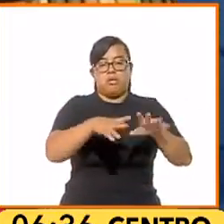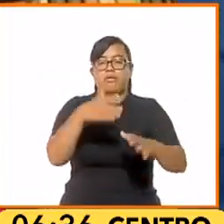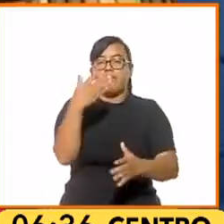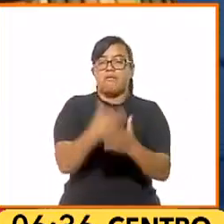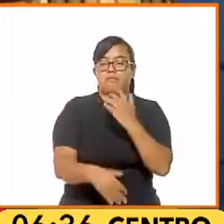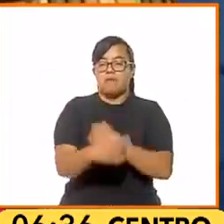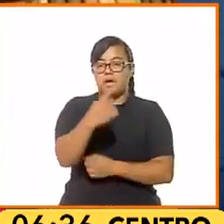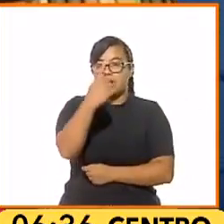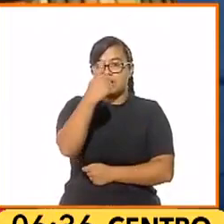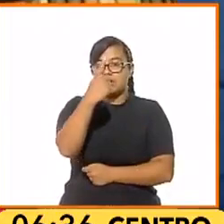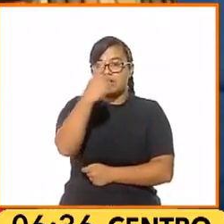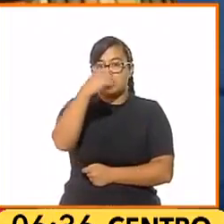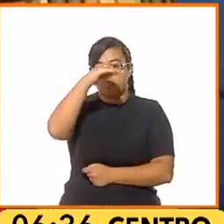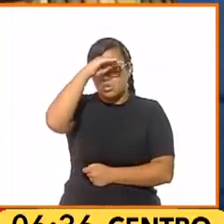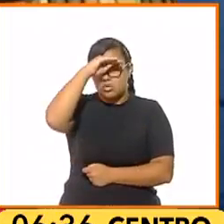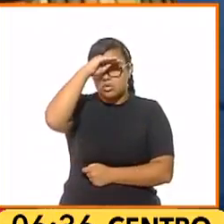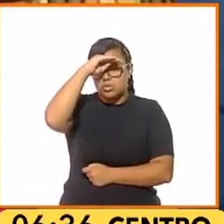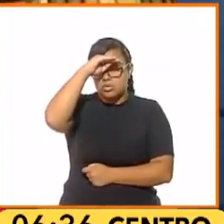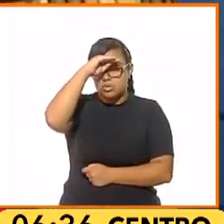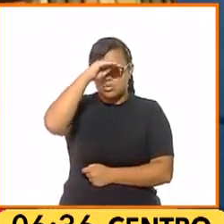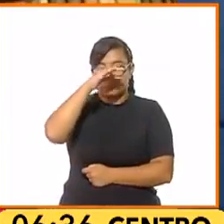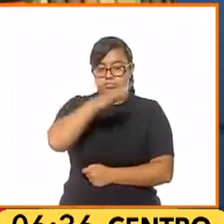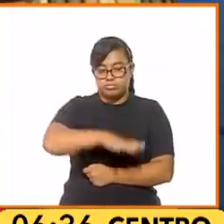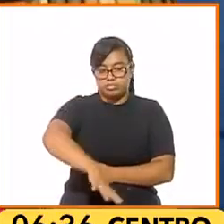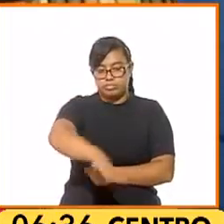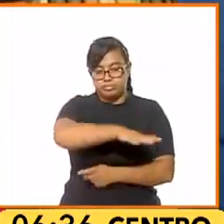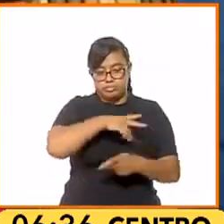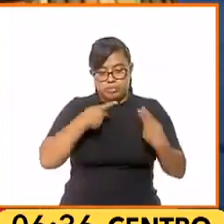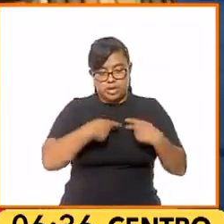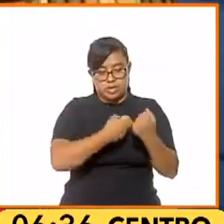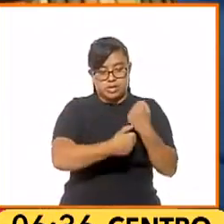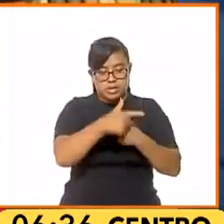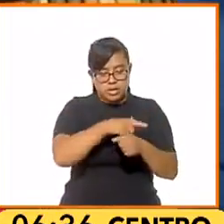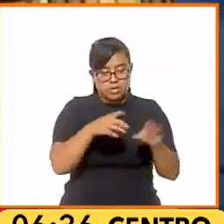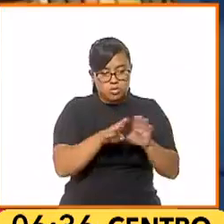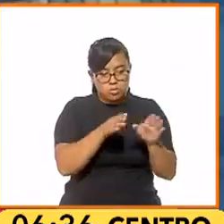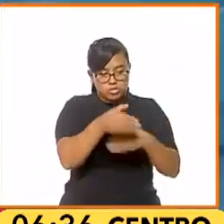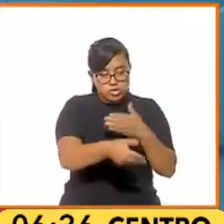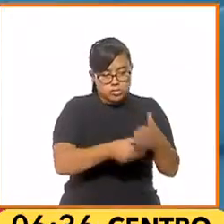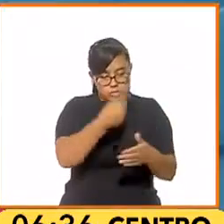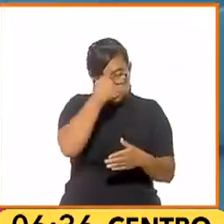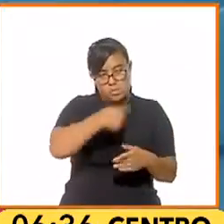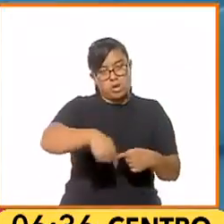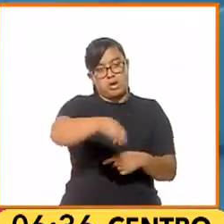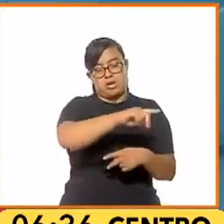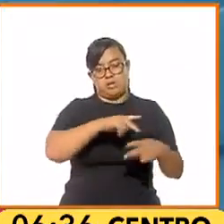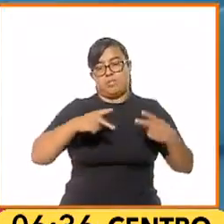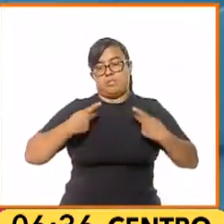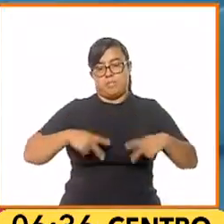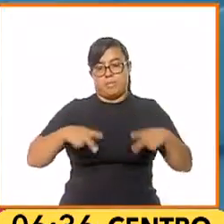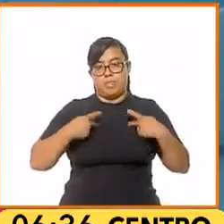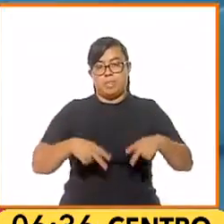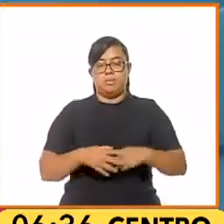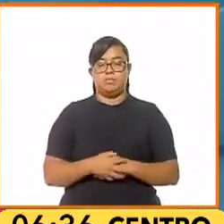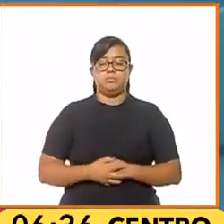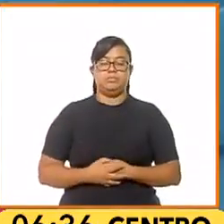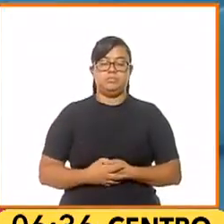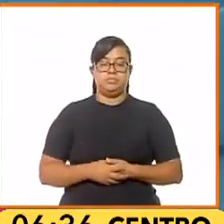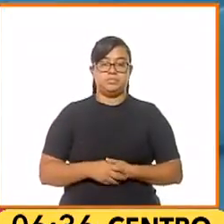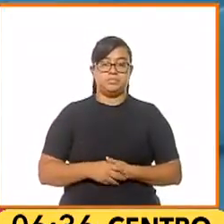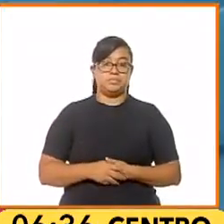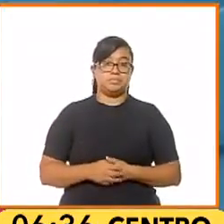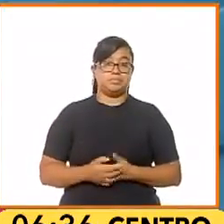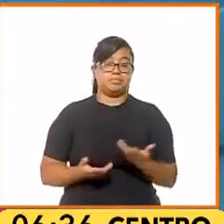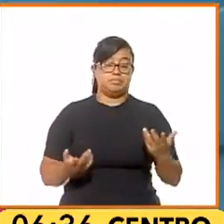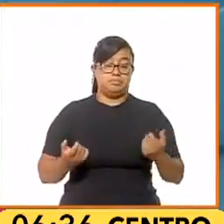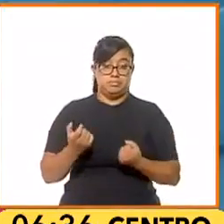olvidándose del carácter social y de servicio público que tiene la radiodifusión. Y precisamente para quienes